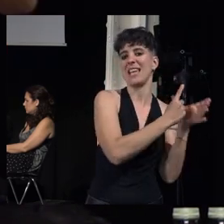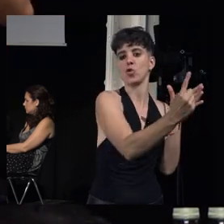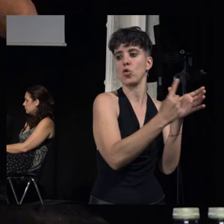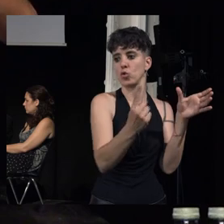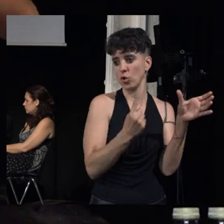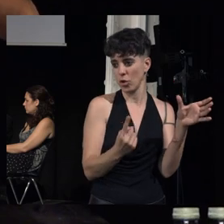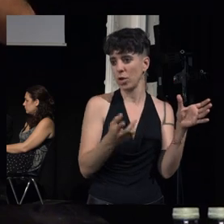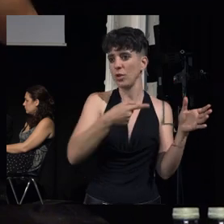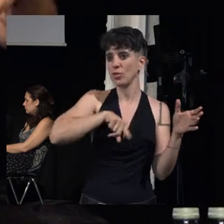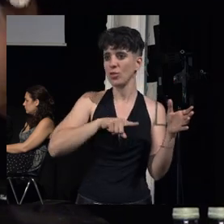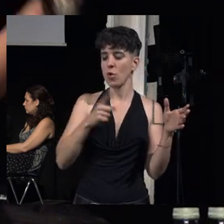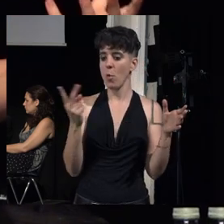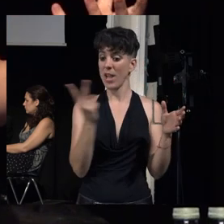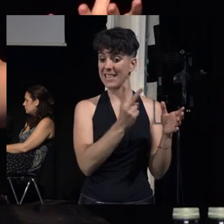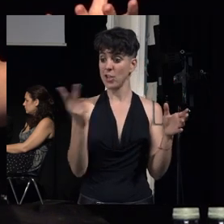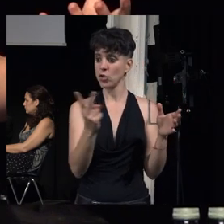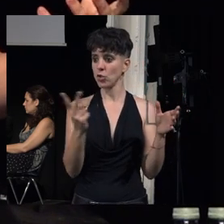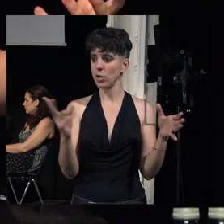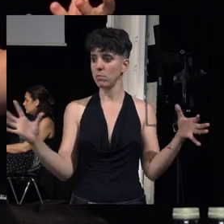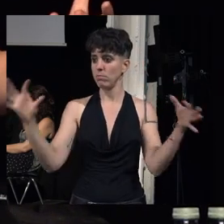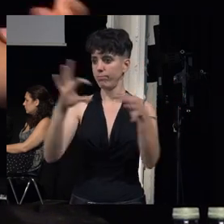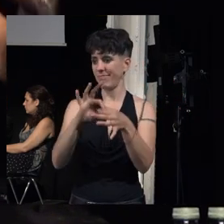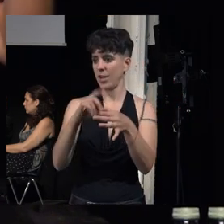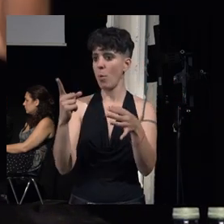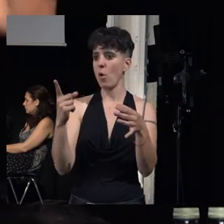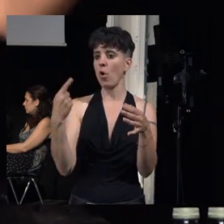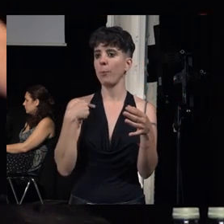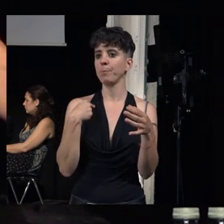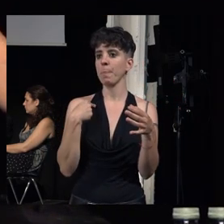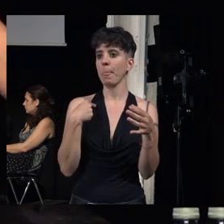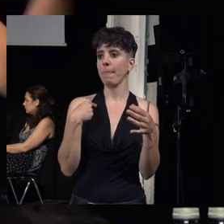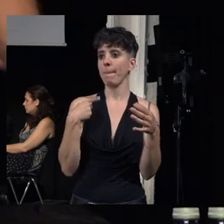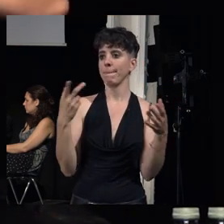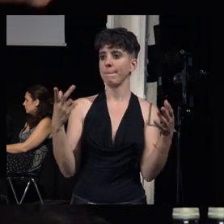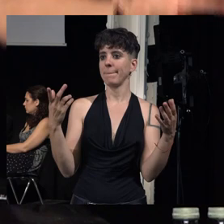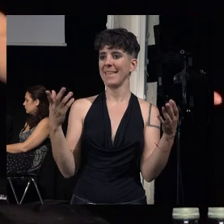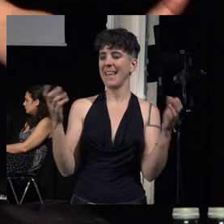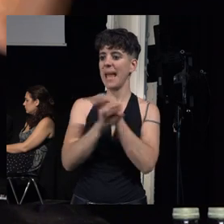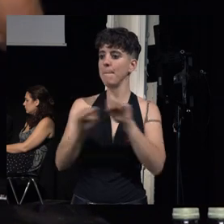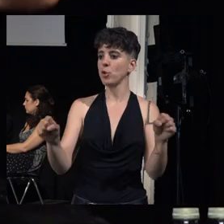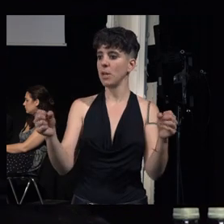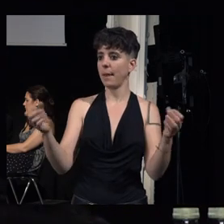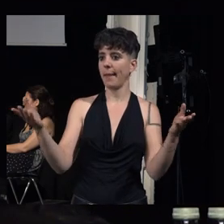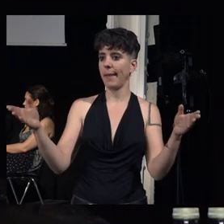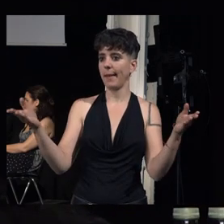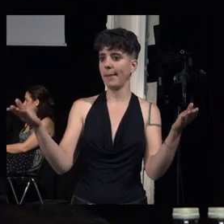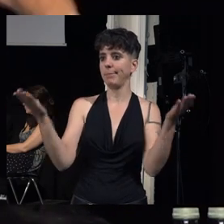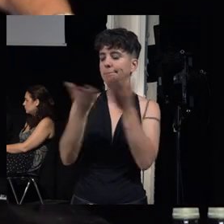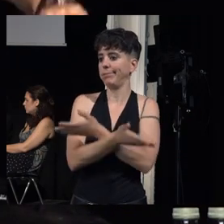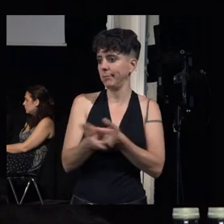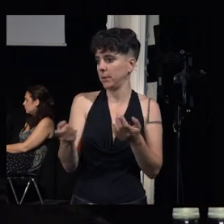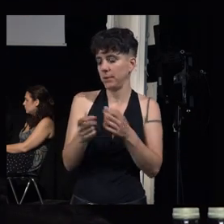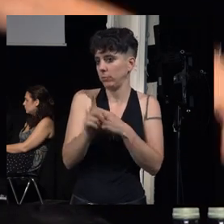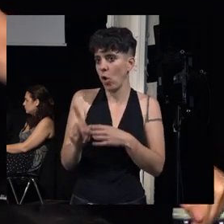que hemos tratado es de aunar estas dos cosas y no hacerlas incompatibles. Es decir, de mandar el mensaje de esto tiene que ver, la exclusión tiene que ver no con lo